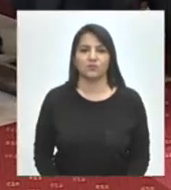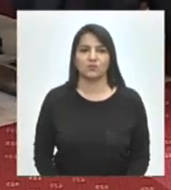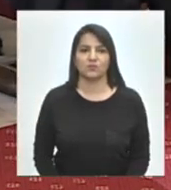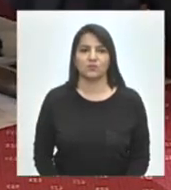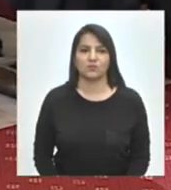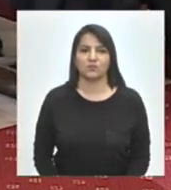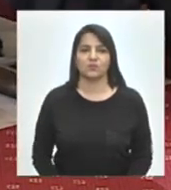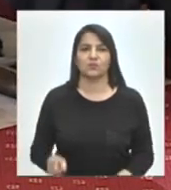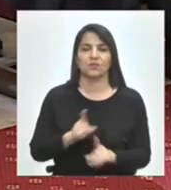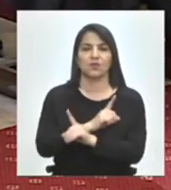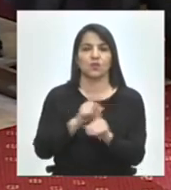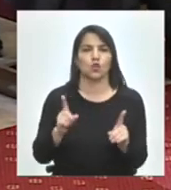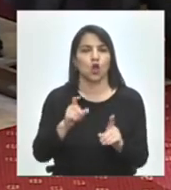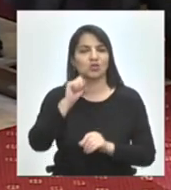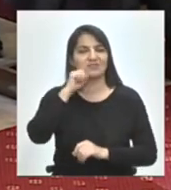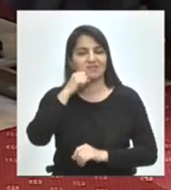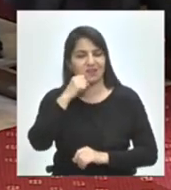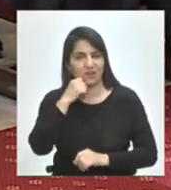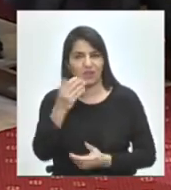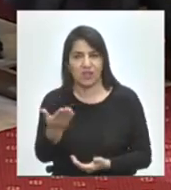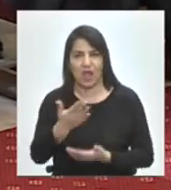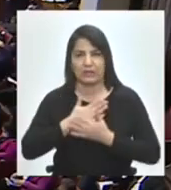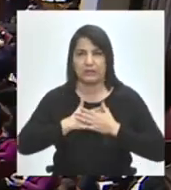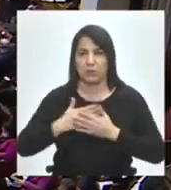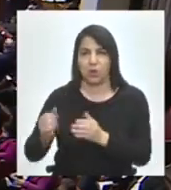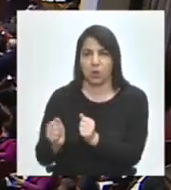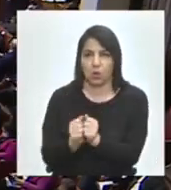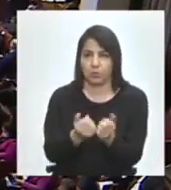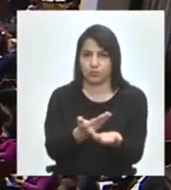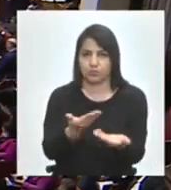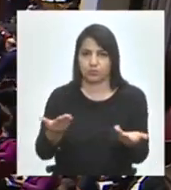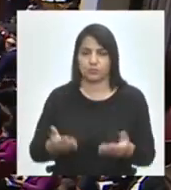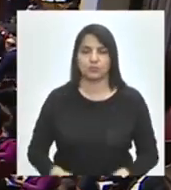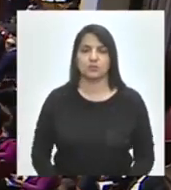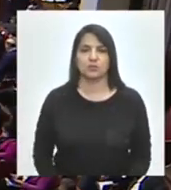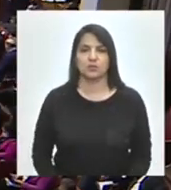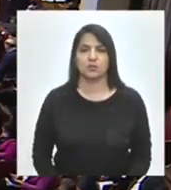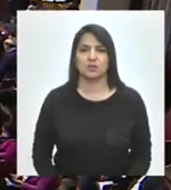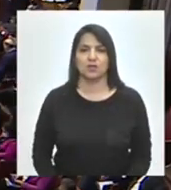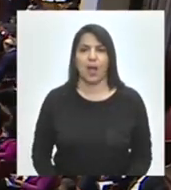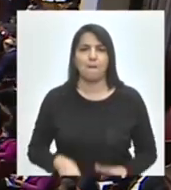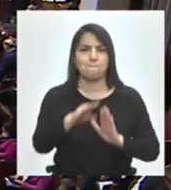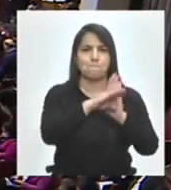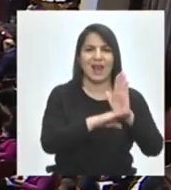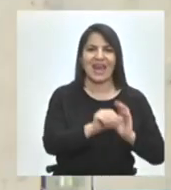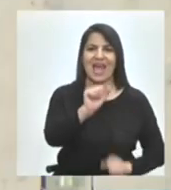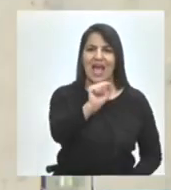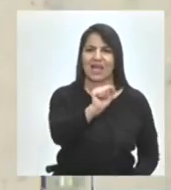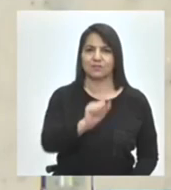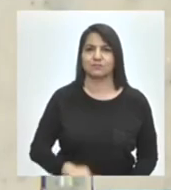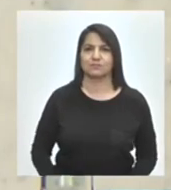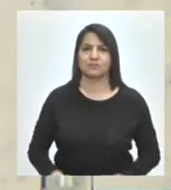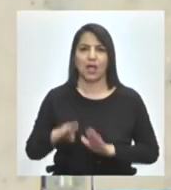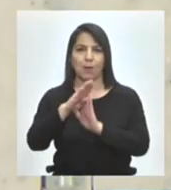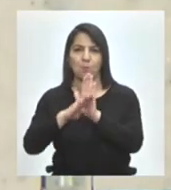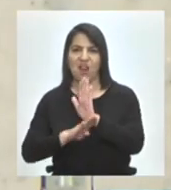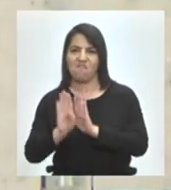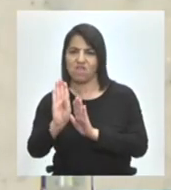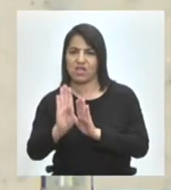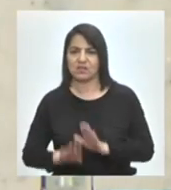No se trata, estimados colegas, de tener un plan A, de tener un plan